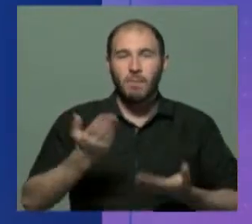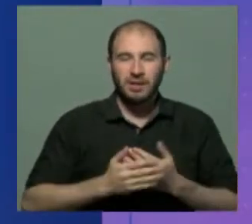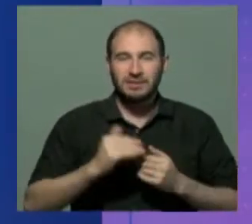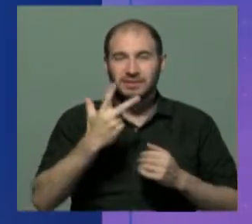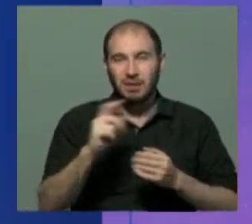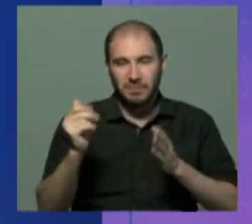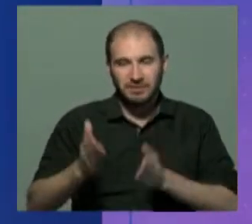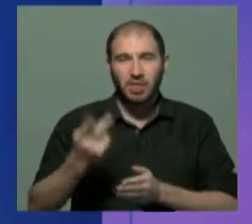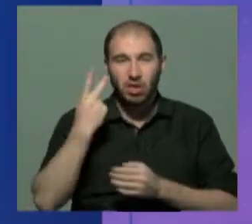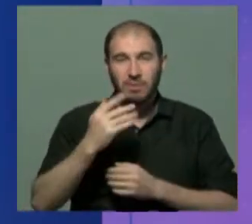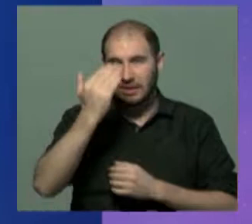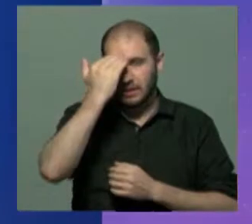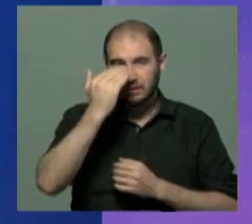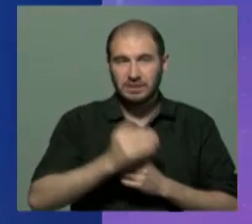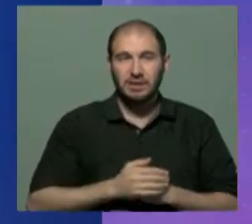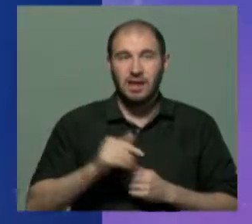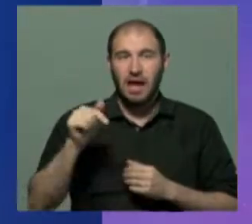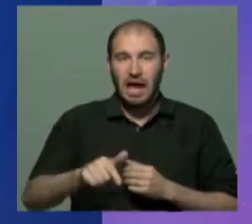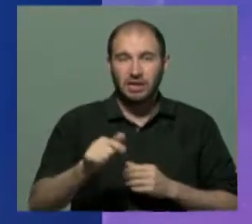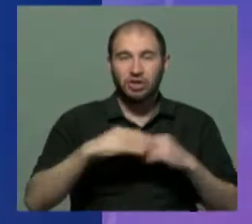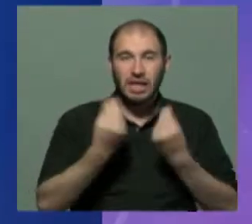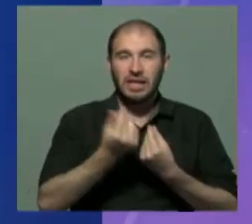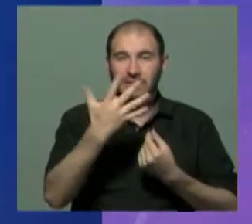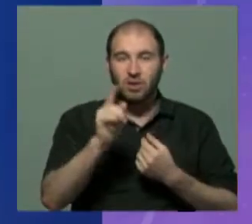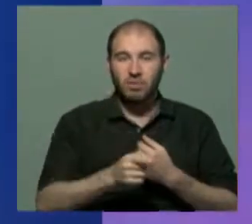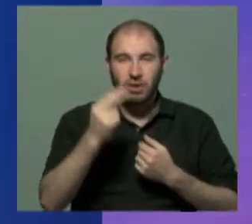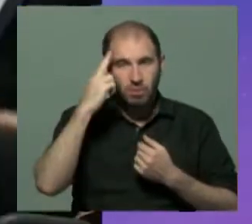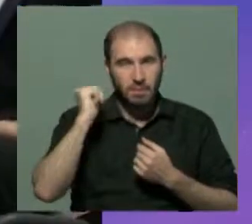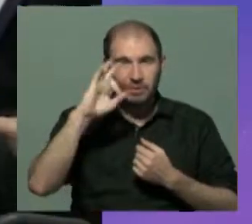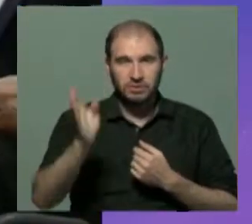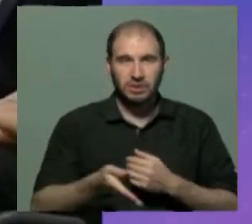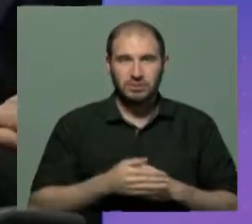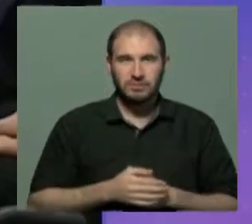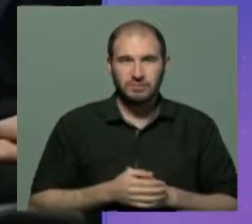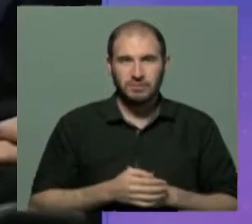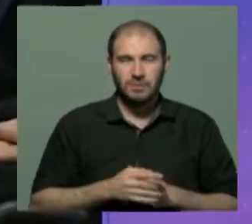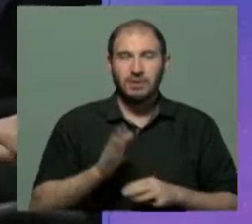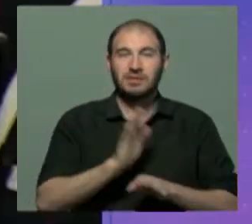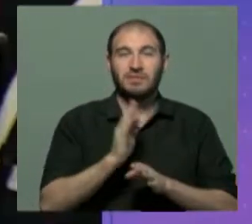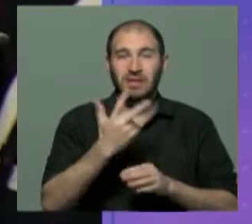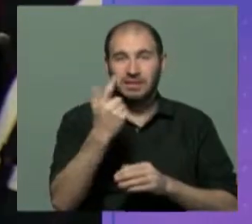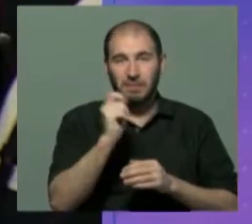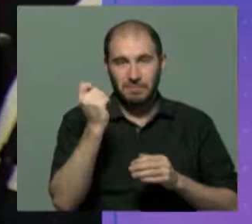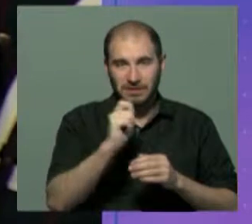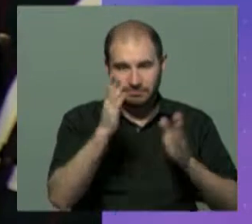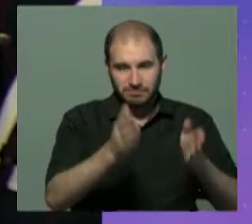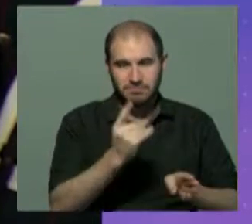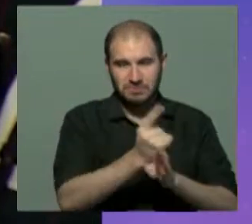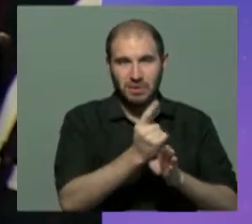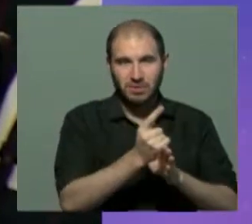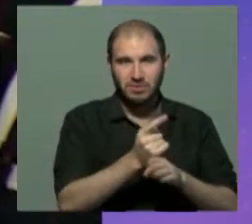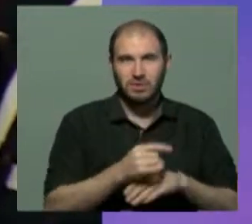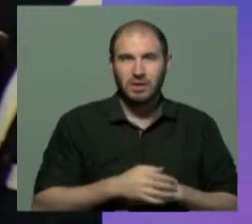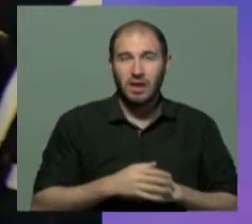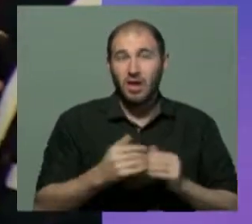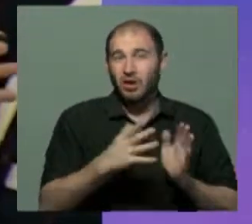tercer trimestre de 2015, cuando se ubicaba en 5,9%. Que muestra que este primer trimestre